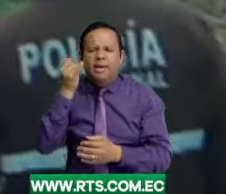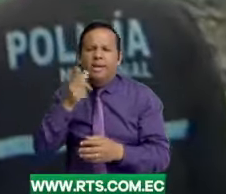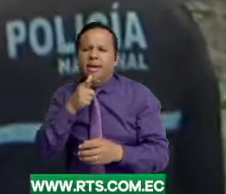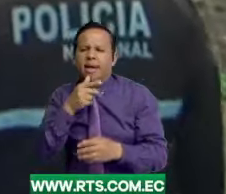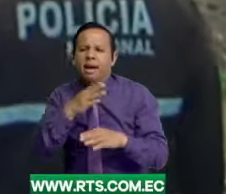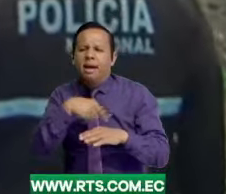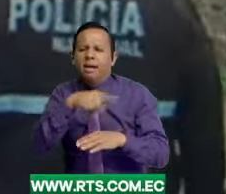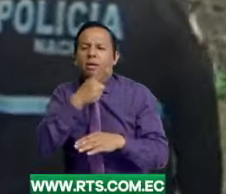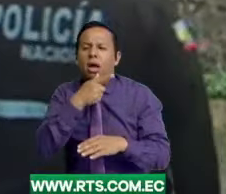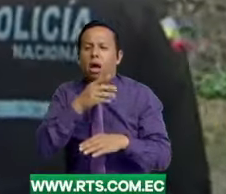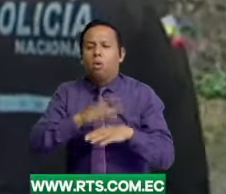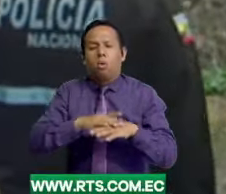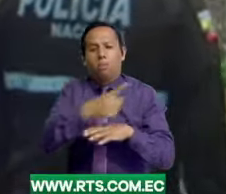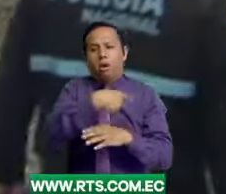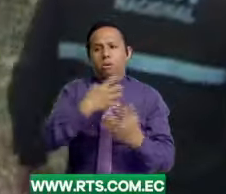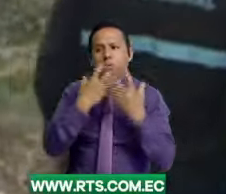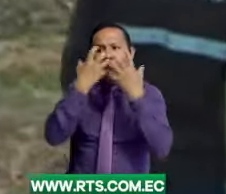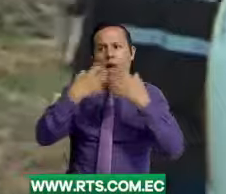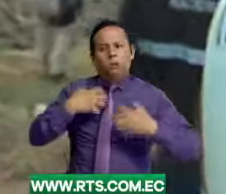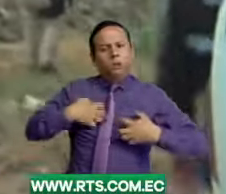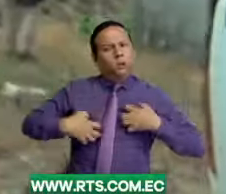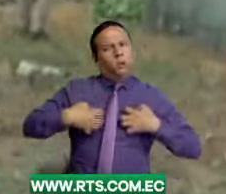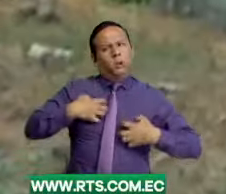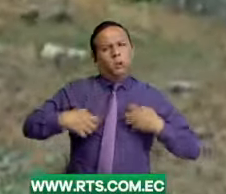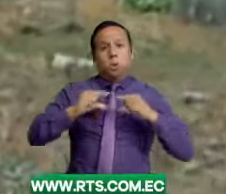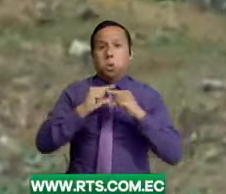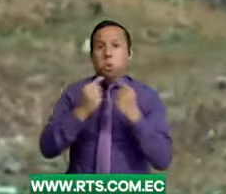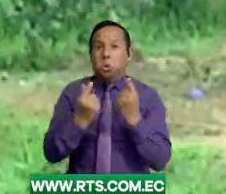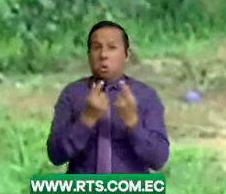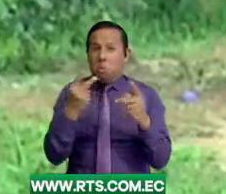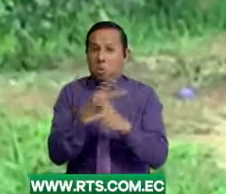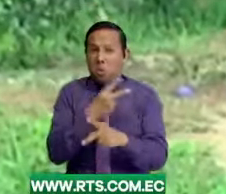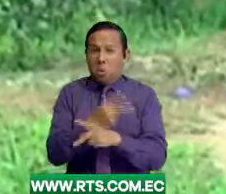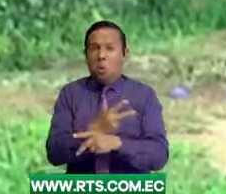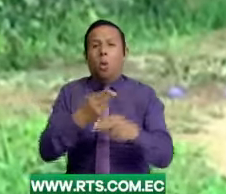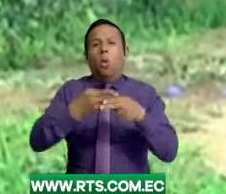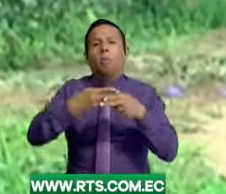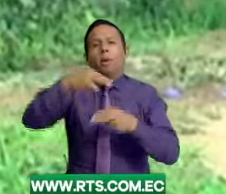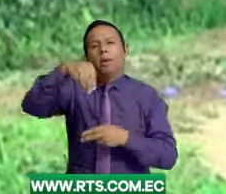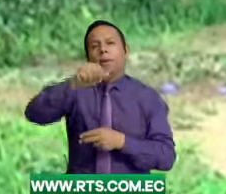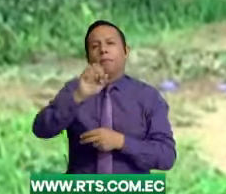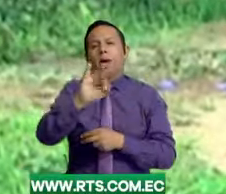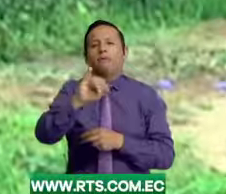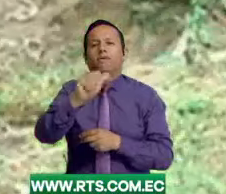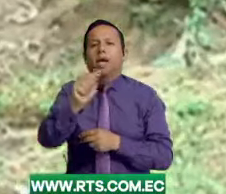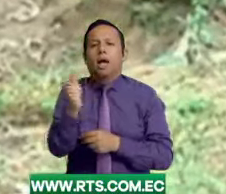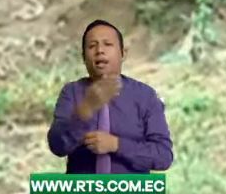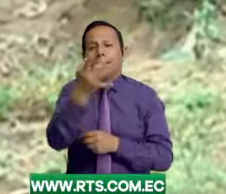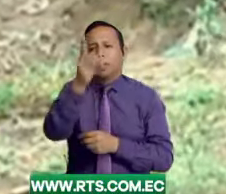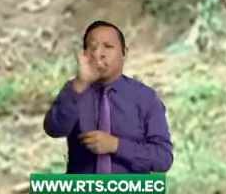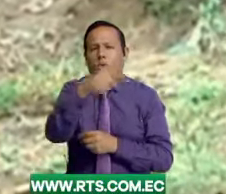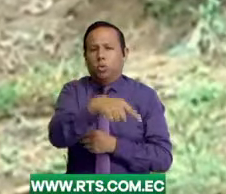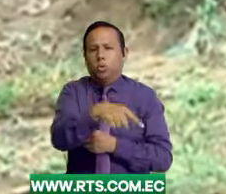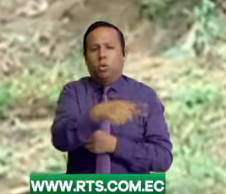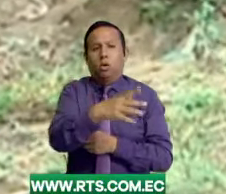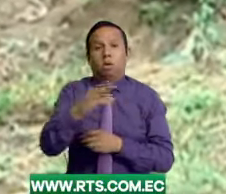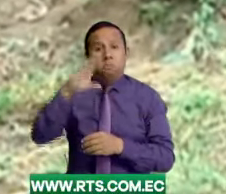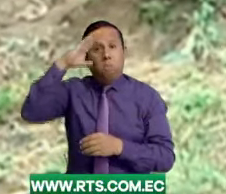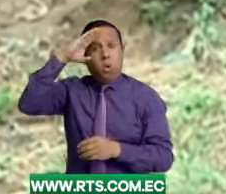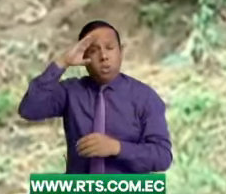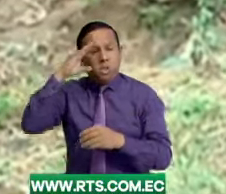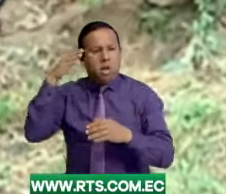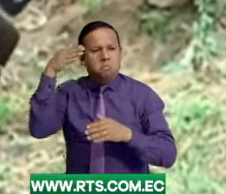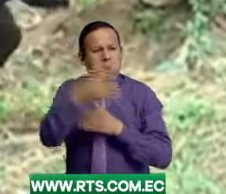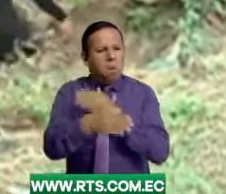debería a represalias de la agrupación Mafia 18 por las recientes intervenciones donde la policía quemó